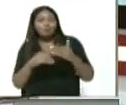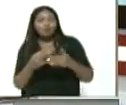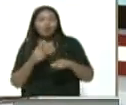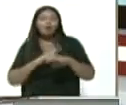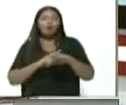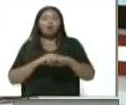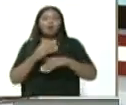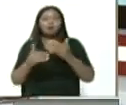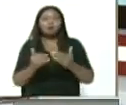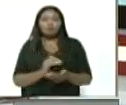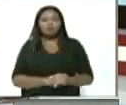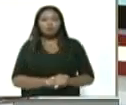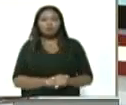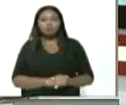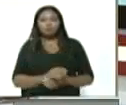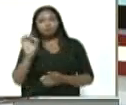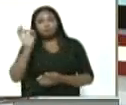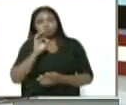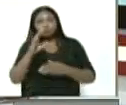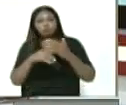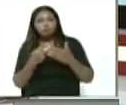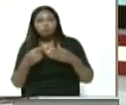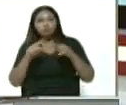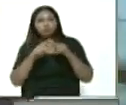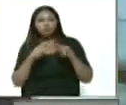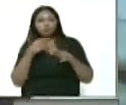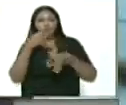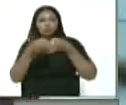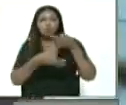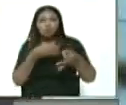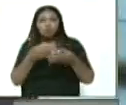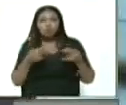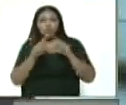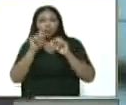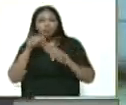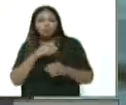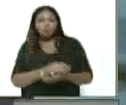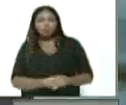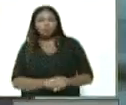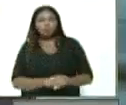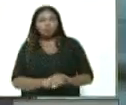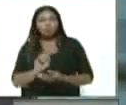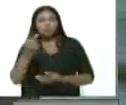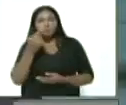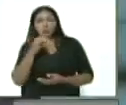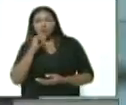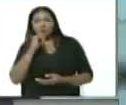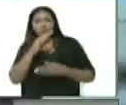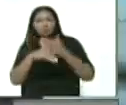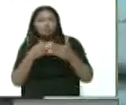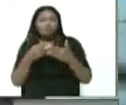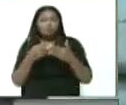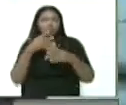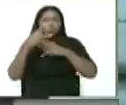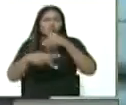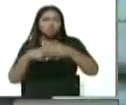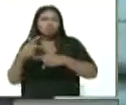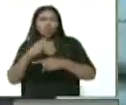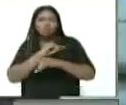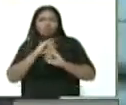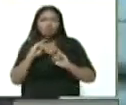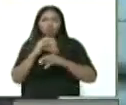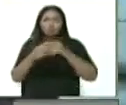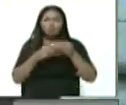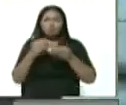estimada y qué porcentaje estaríamos hablando de escrutinio para dar ese primer boletín es decir cómo hacer ese proceso que ustedes ya que éstas tienen